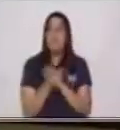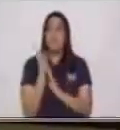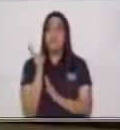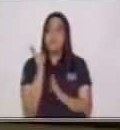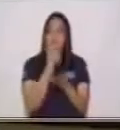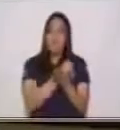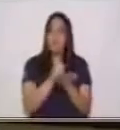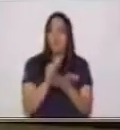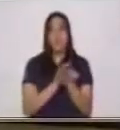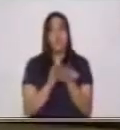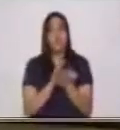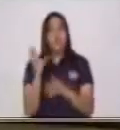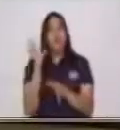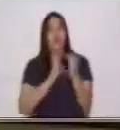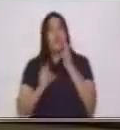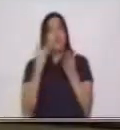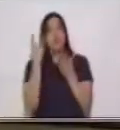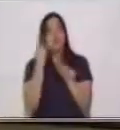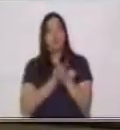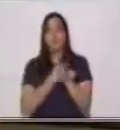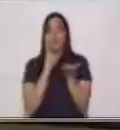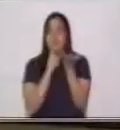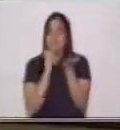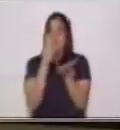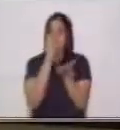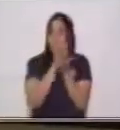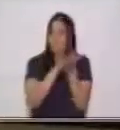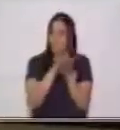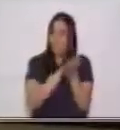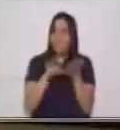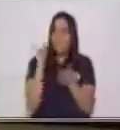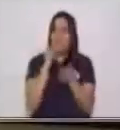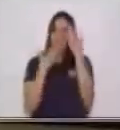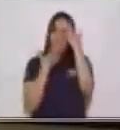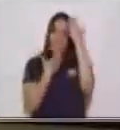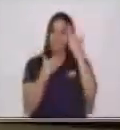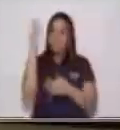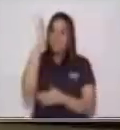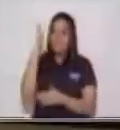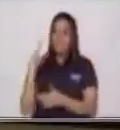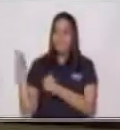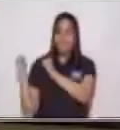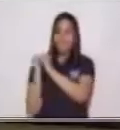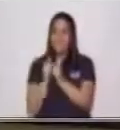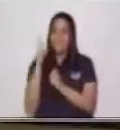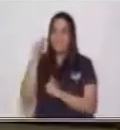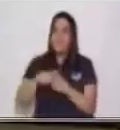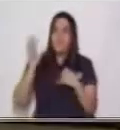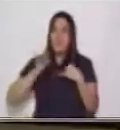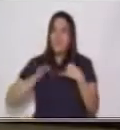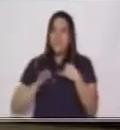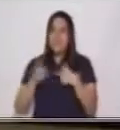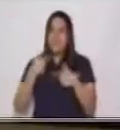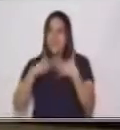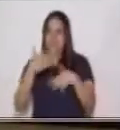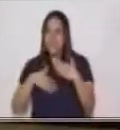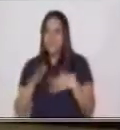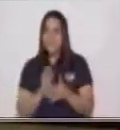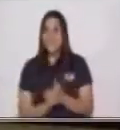y jabón o utilices gel antibacterial. Agradecemos a Lourdes, que nos acompañó en la interpretación de